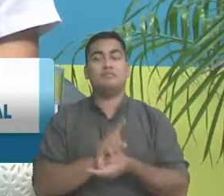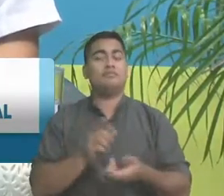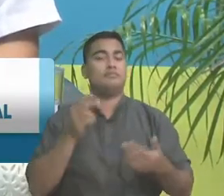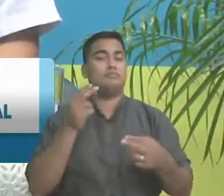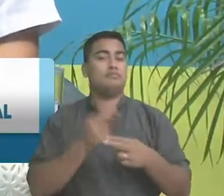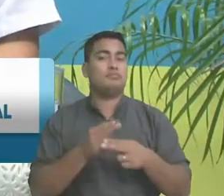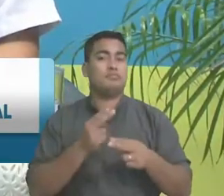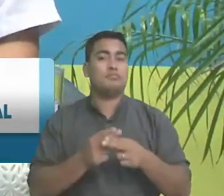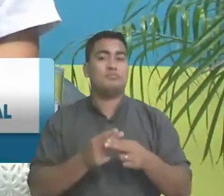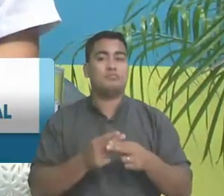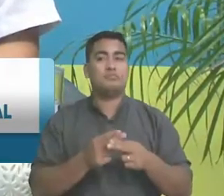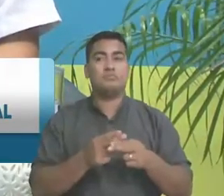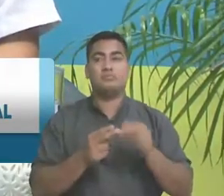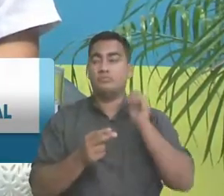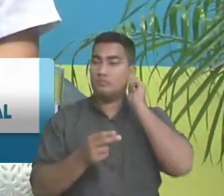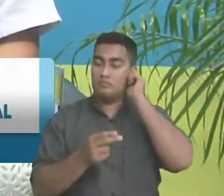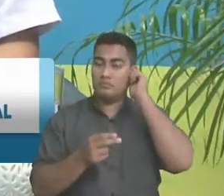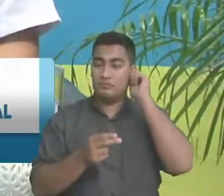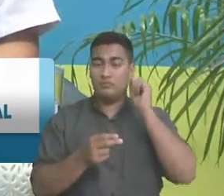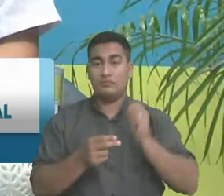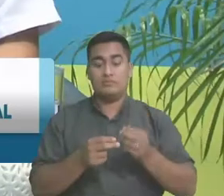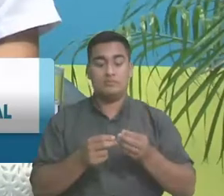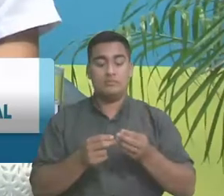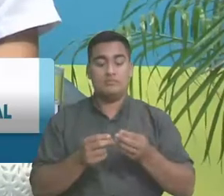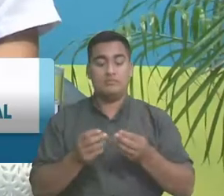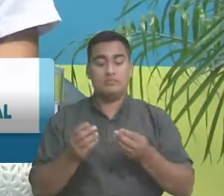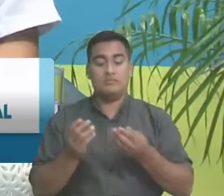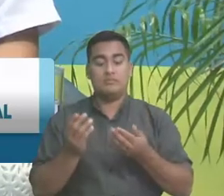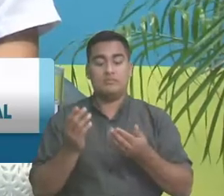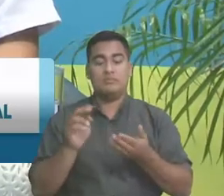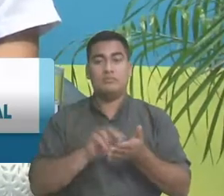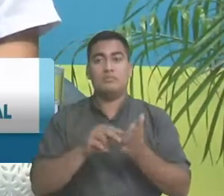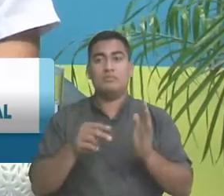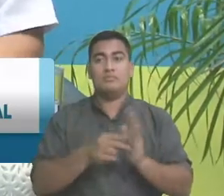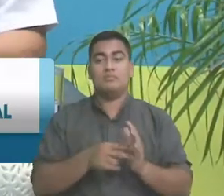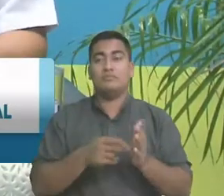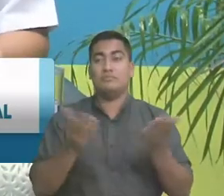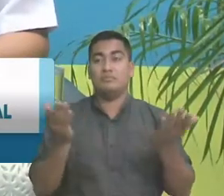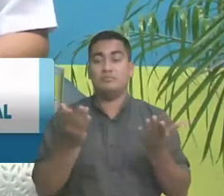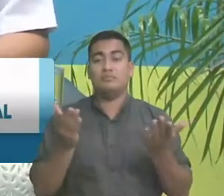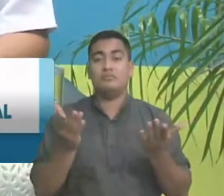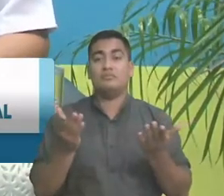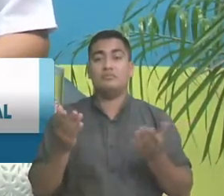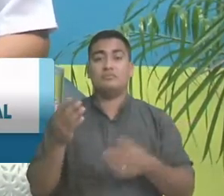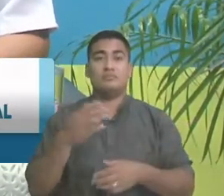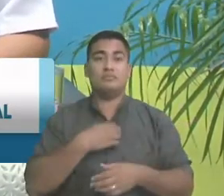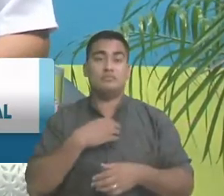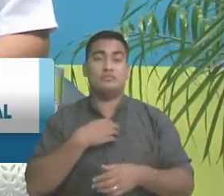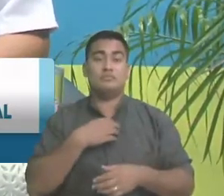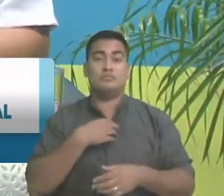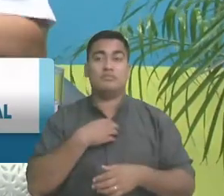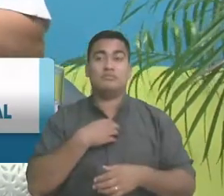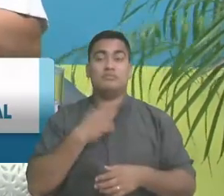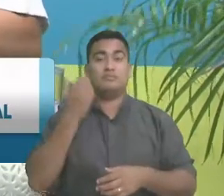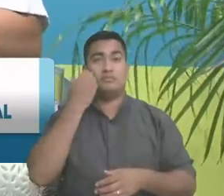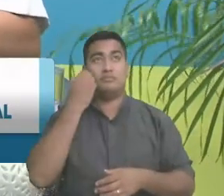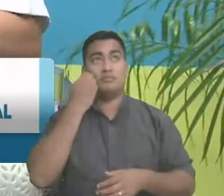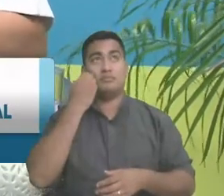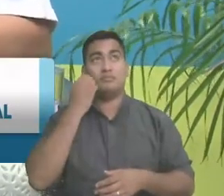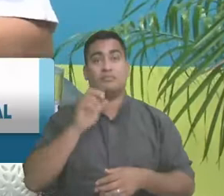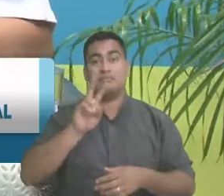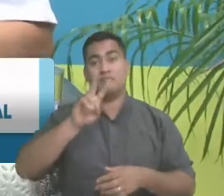sería causado por algún honguito, alguna bacteria, que ya no estaría enfrascado dentro de los procesos virales, sino